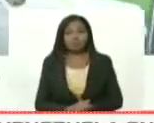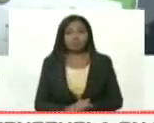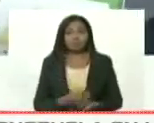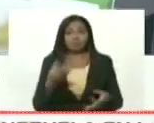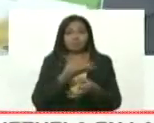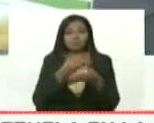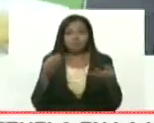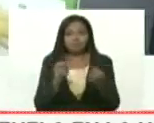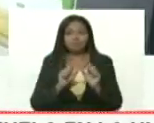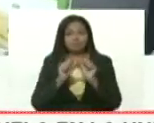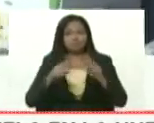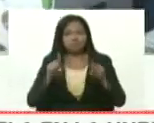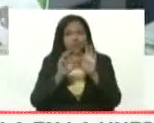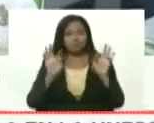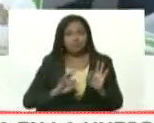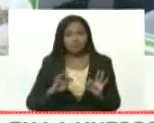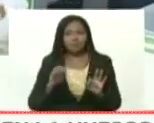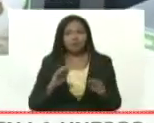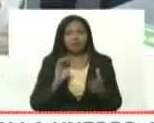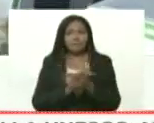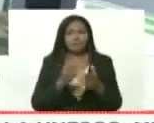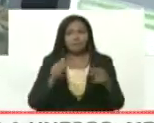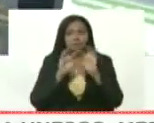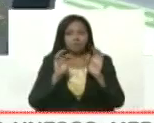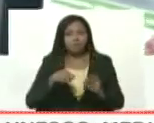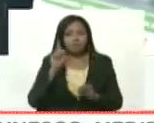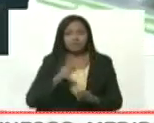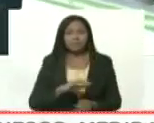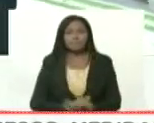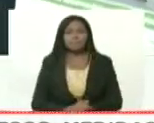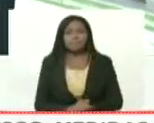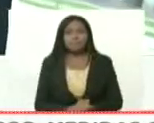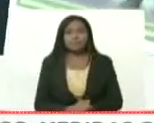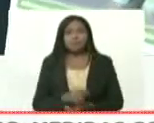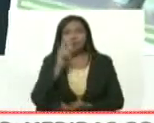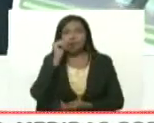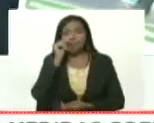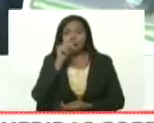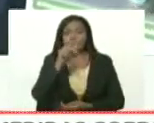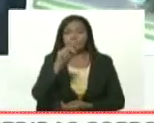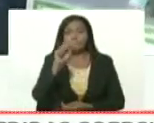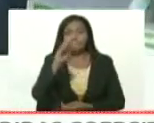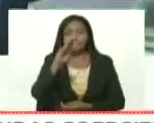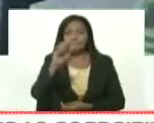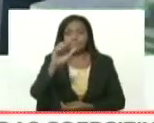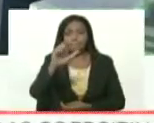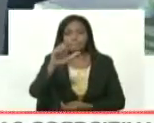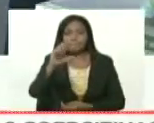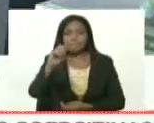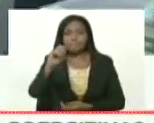excelentes rendimientos. Bueno, ahí está el compañero Pablo Characo. Pablo